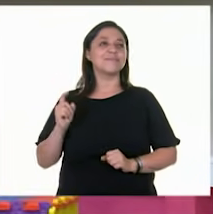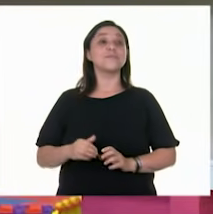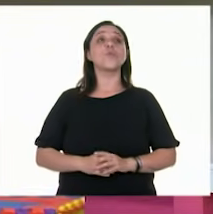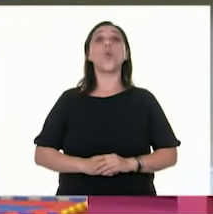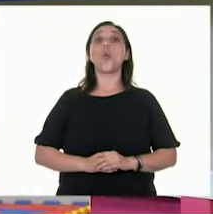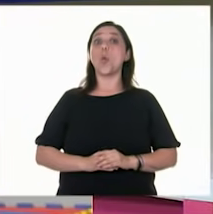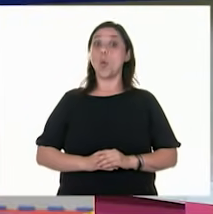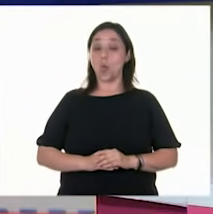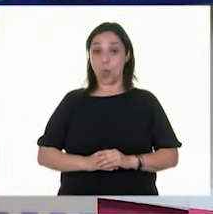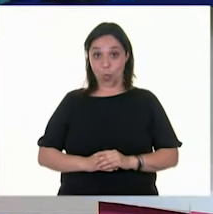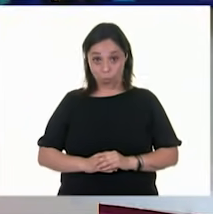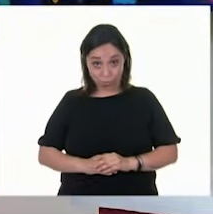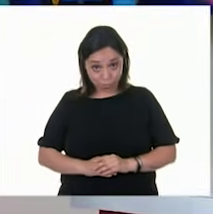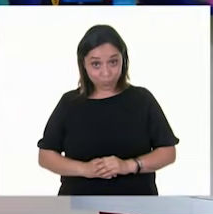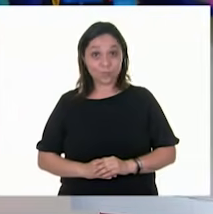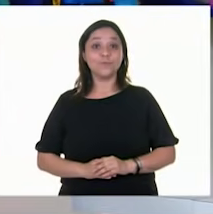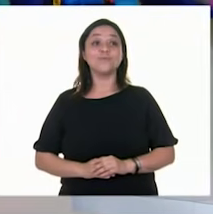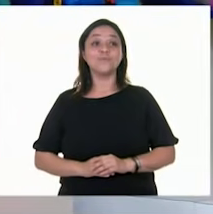¡Oh!